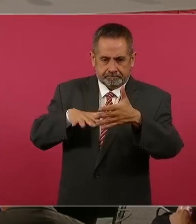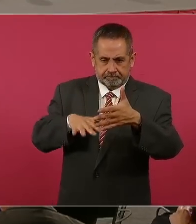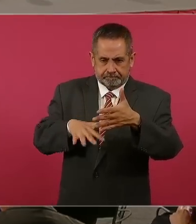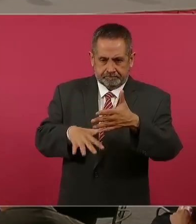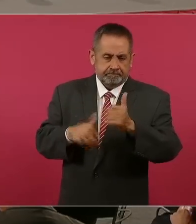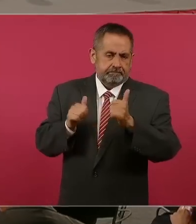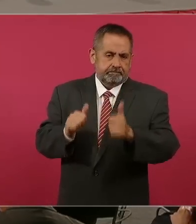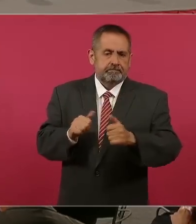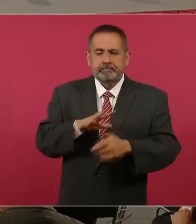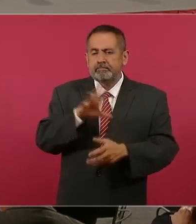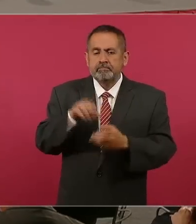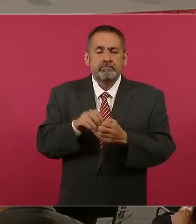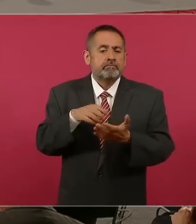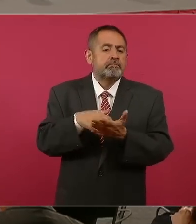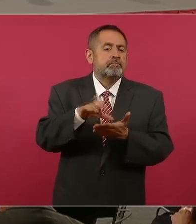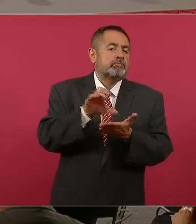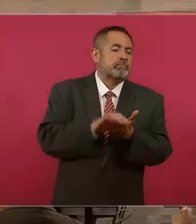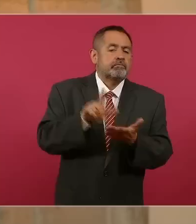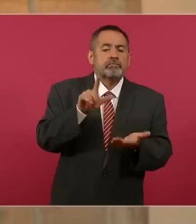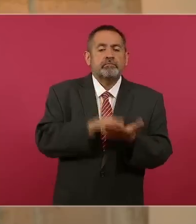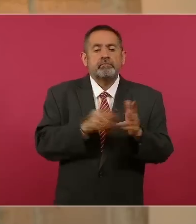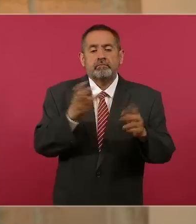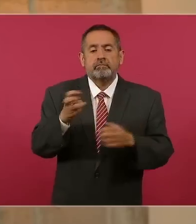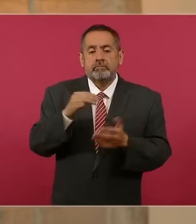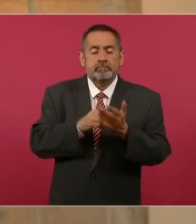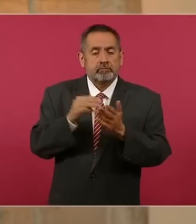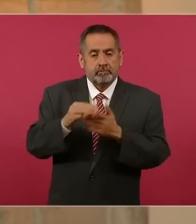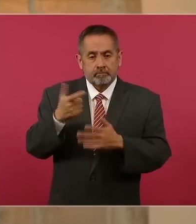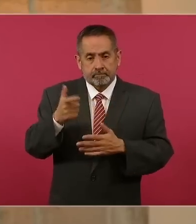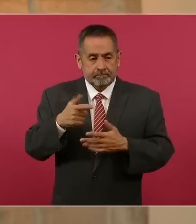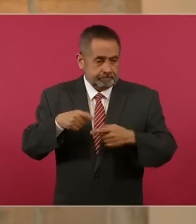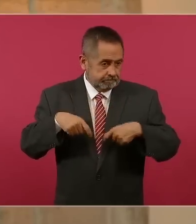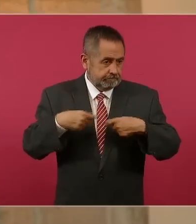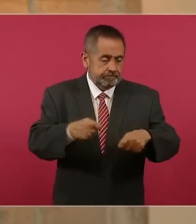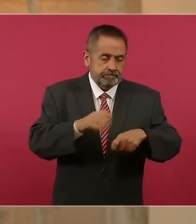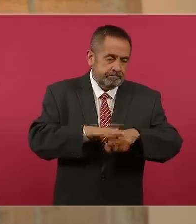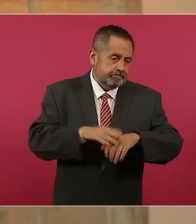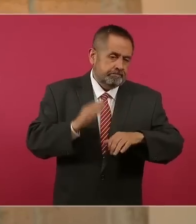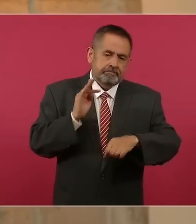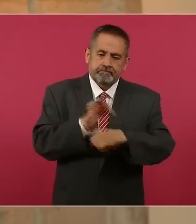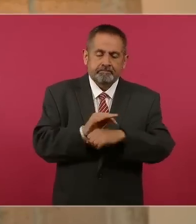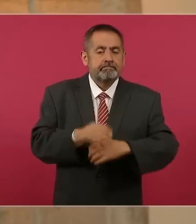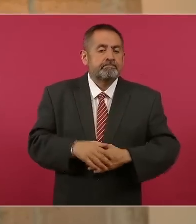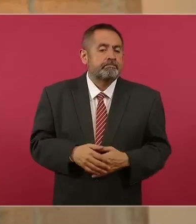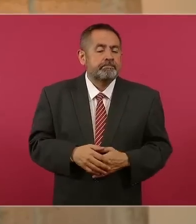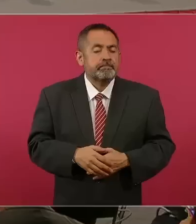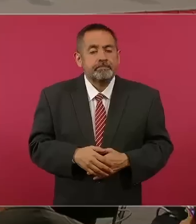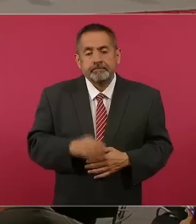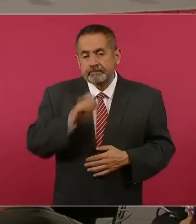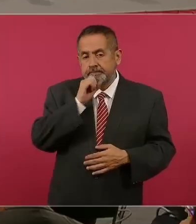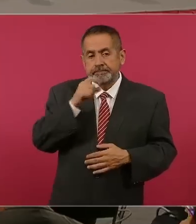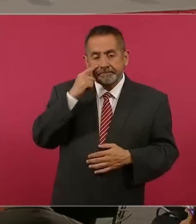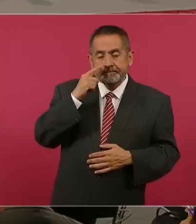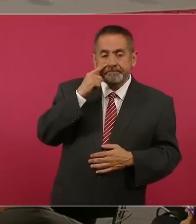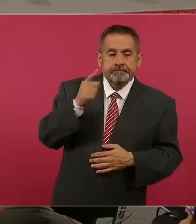de 7,300 millones de pesos y en la siguiente podemos apreciar también algunos datos como